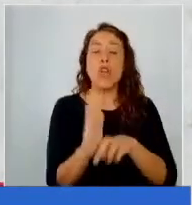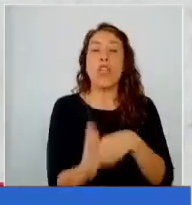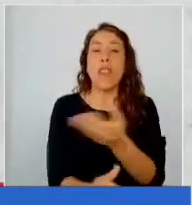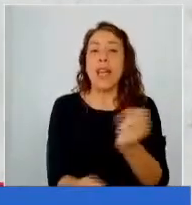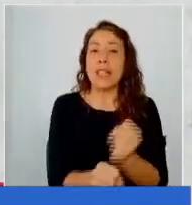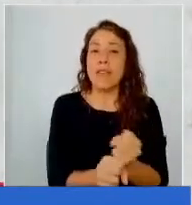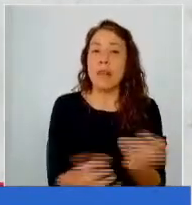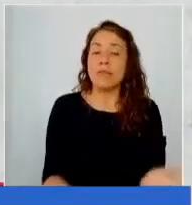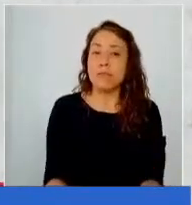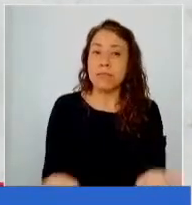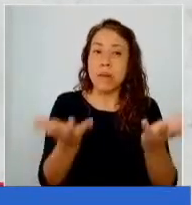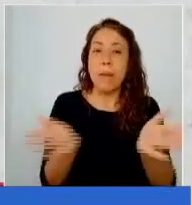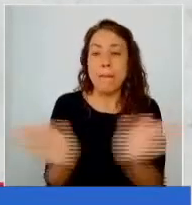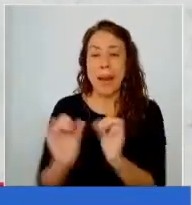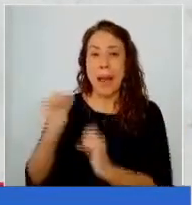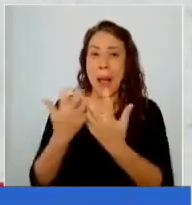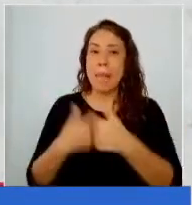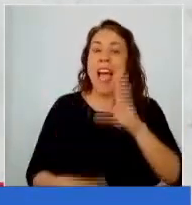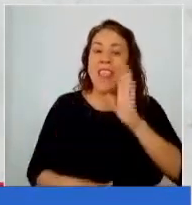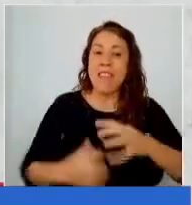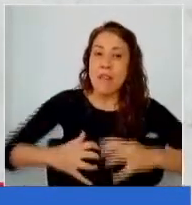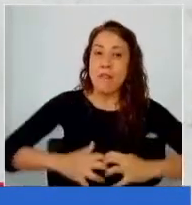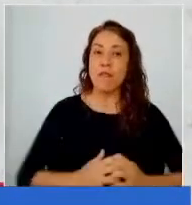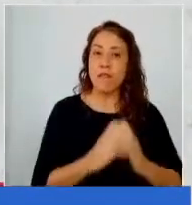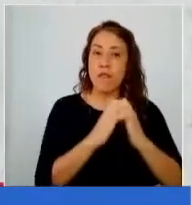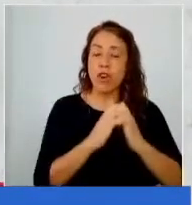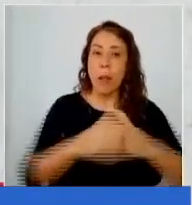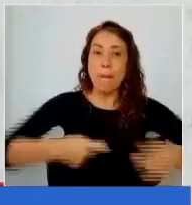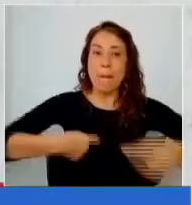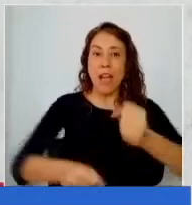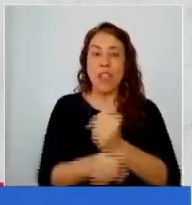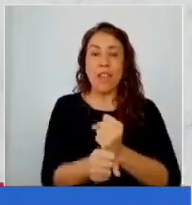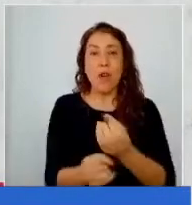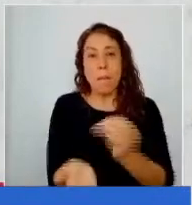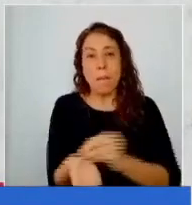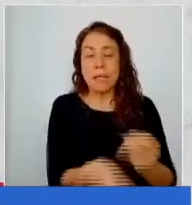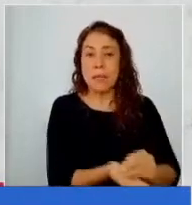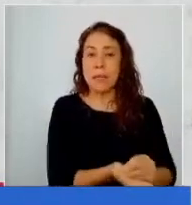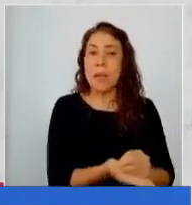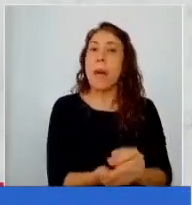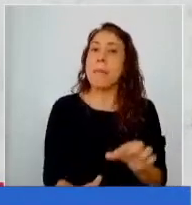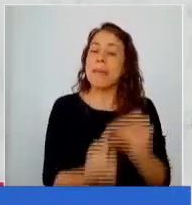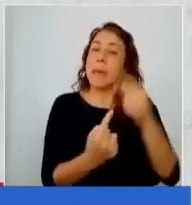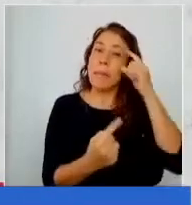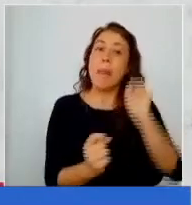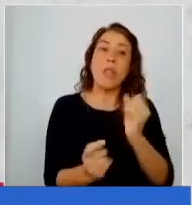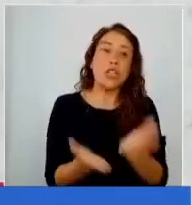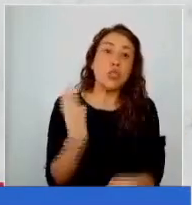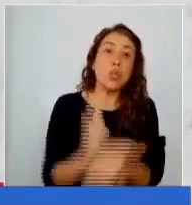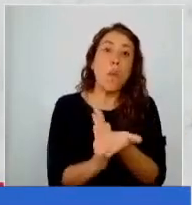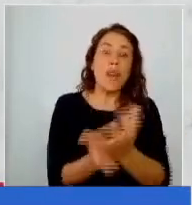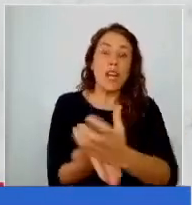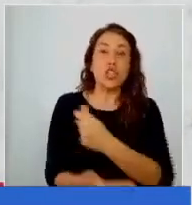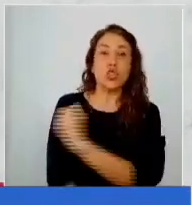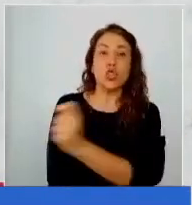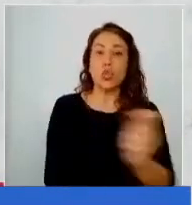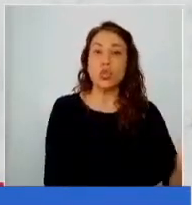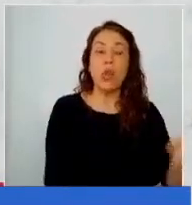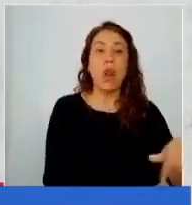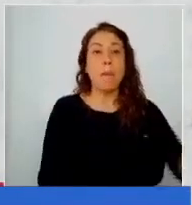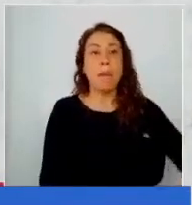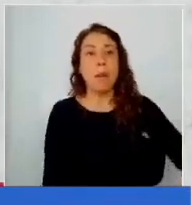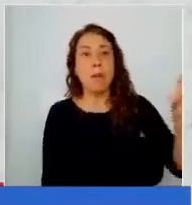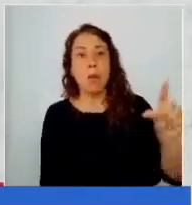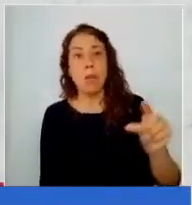pymes debemos fortalecer nuestro mercado laboral fundamental para mejorar los salarios que han ido decayendo hace ya